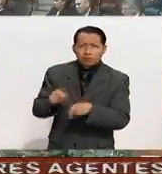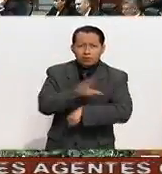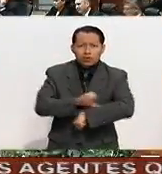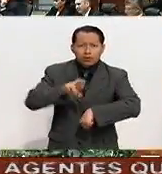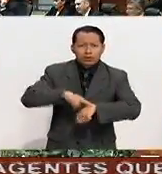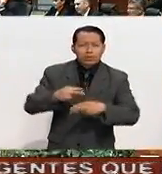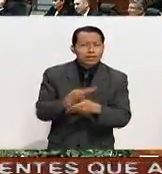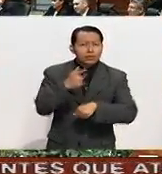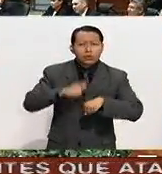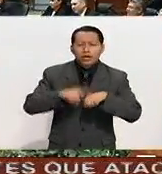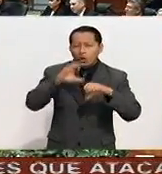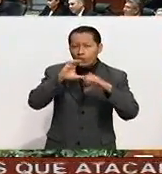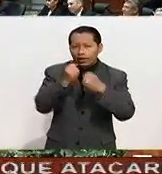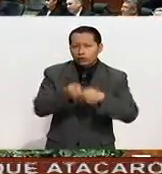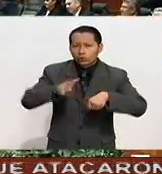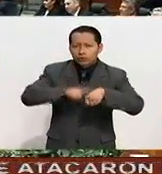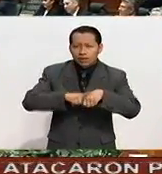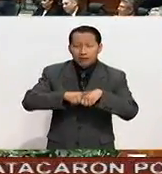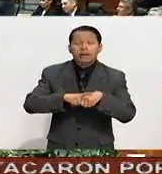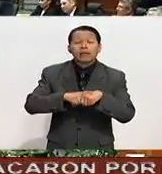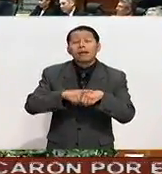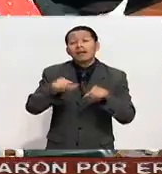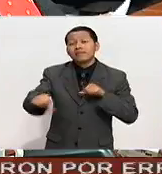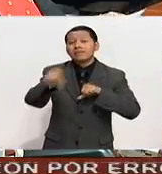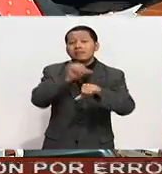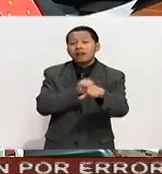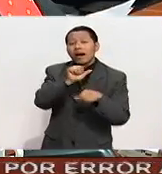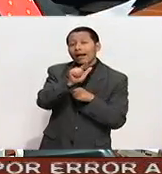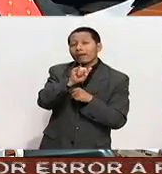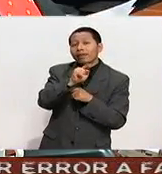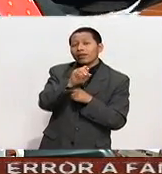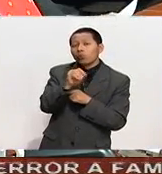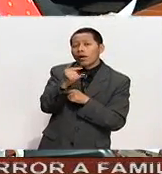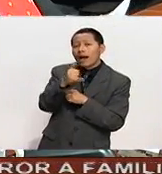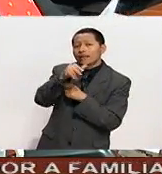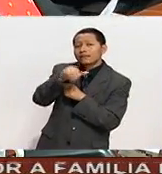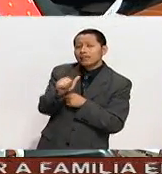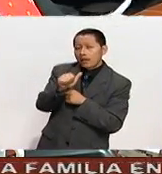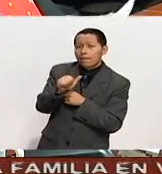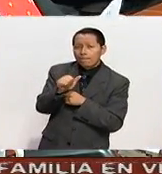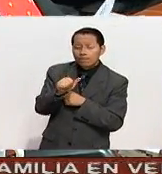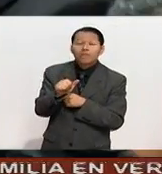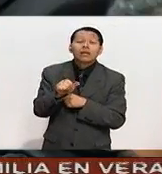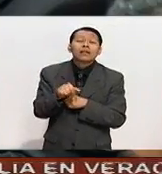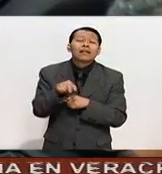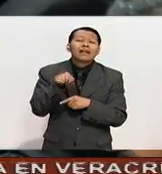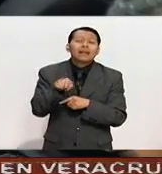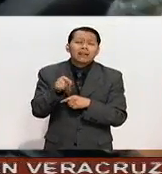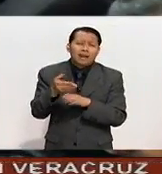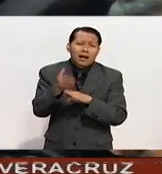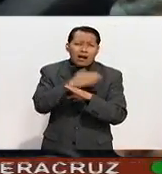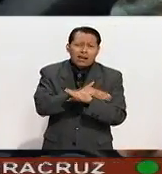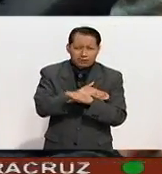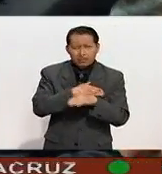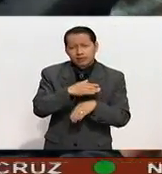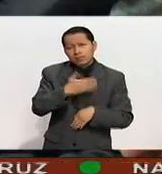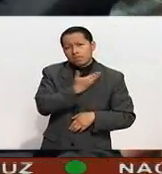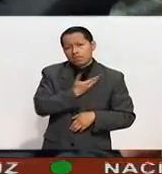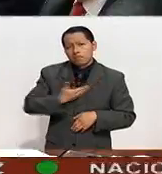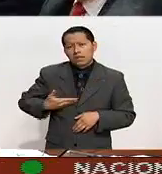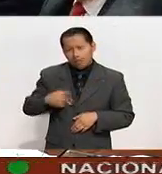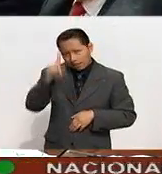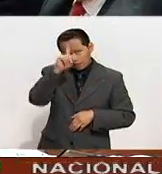Coordinación Nacional de Comunicación Social en sustitución de Alberto García Zarubi. Gamis se desempeñaba como asesor de la presidencia en